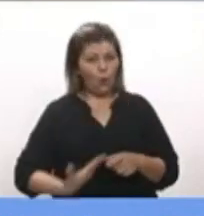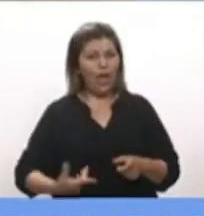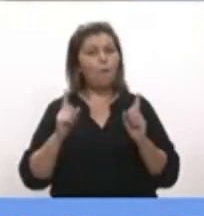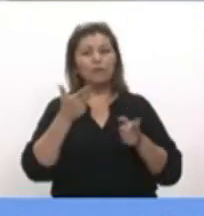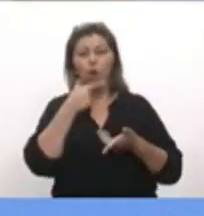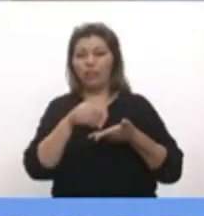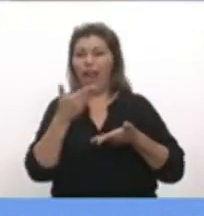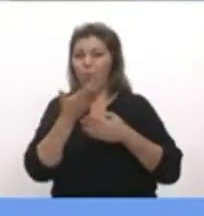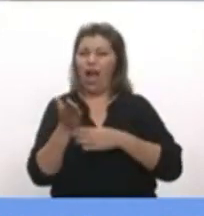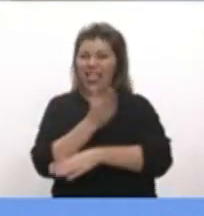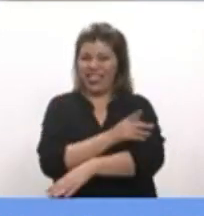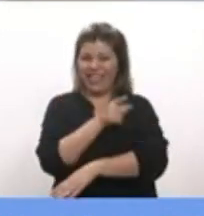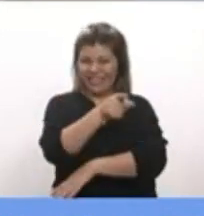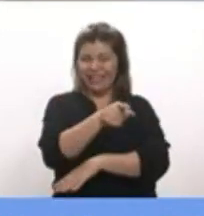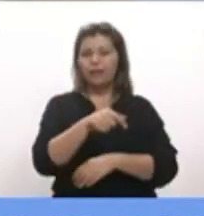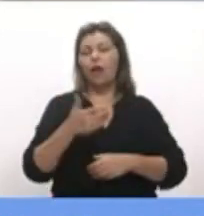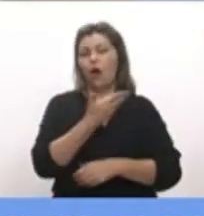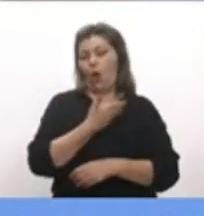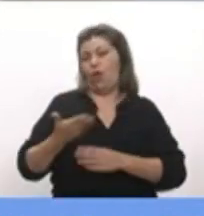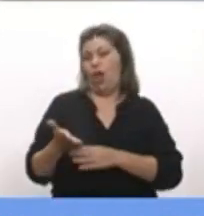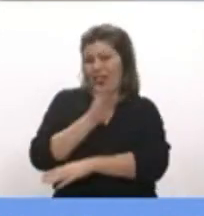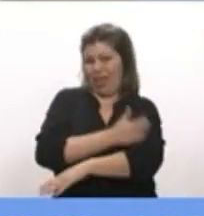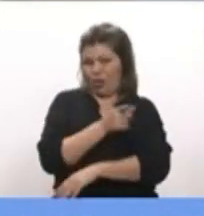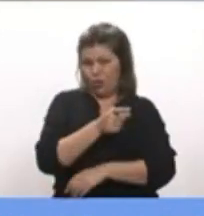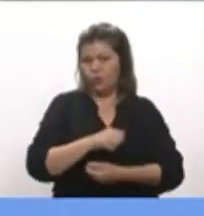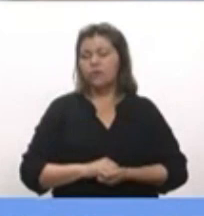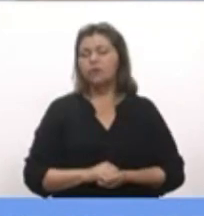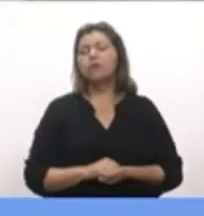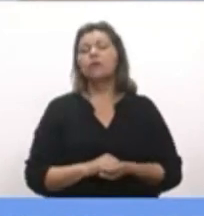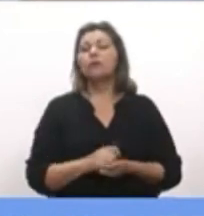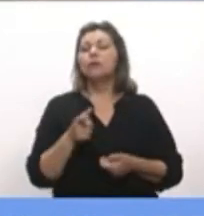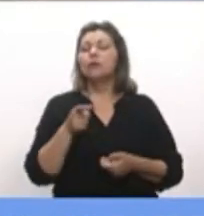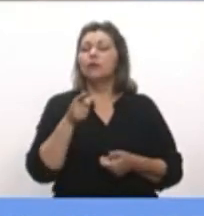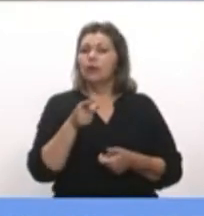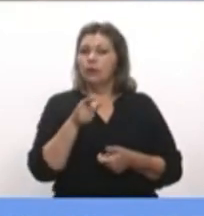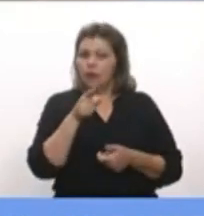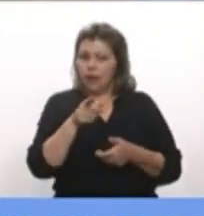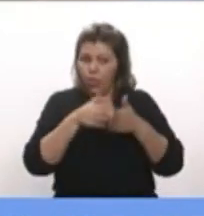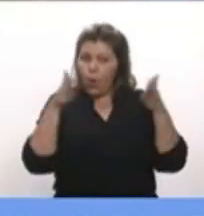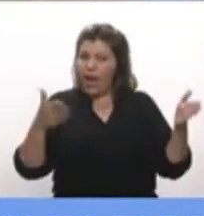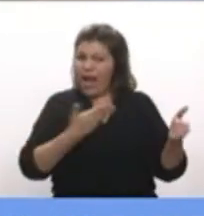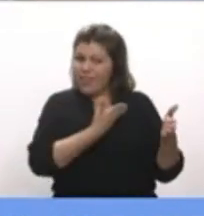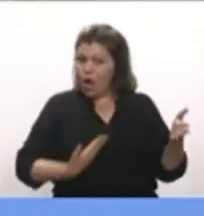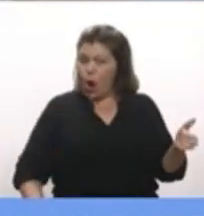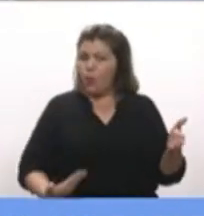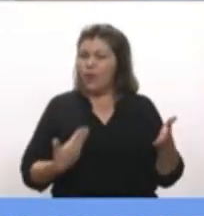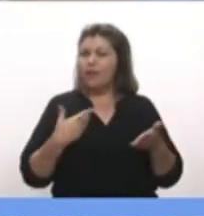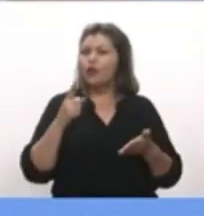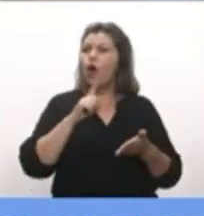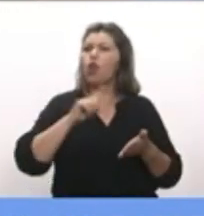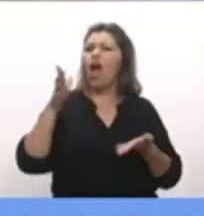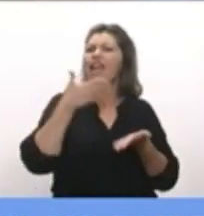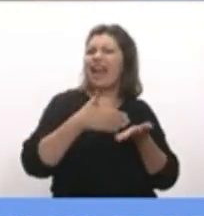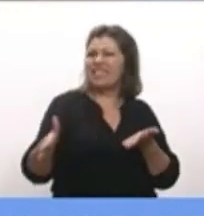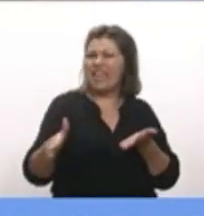propinante, no solamente no rechazaron, sino que permitieron y autorizaron que en la provincia de